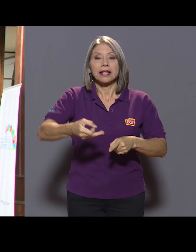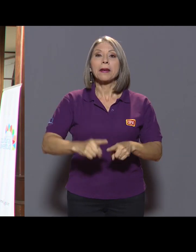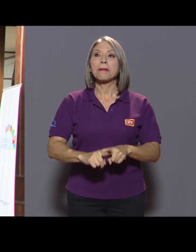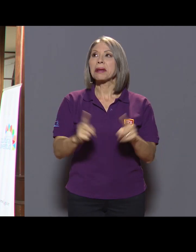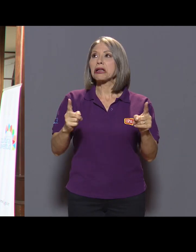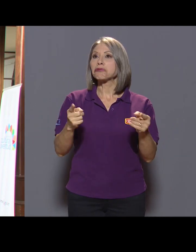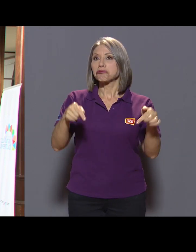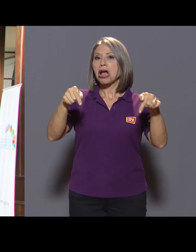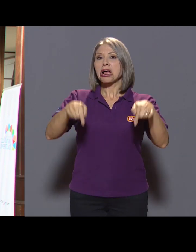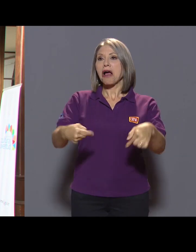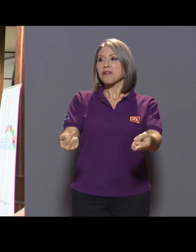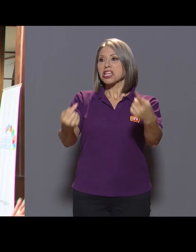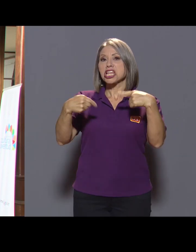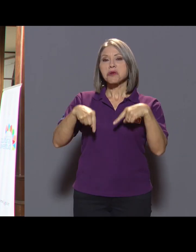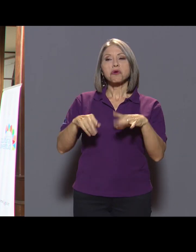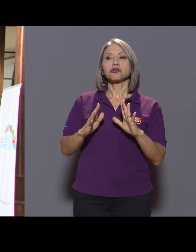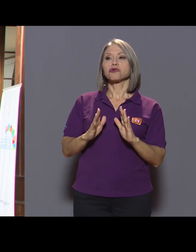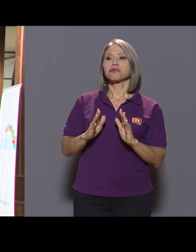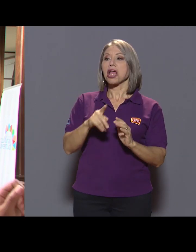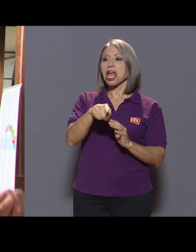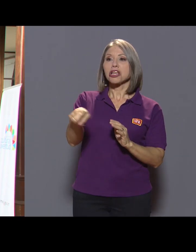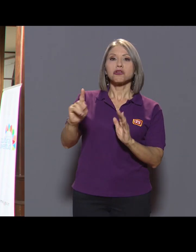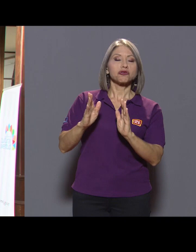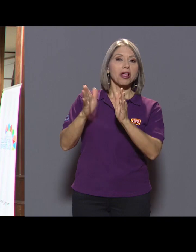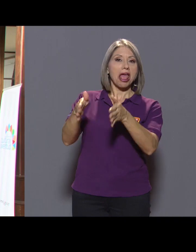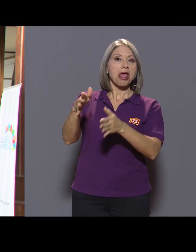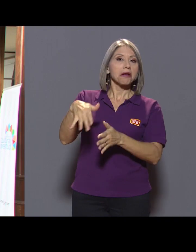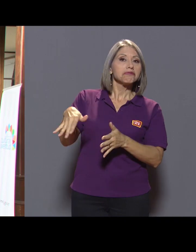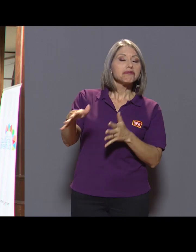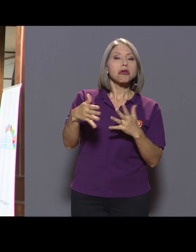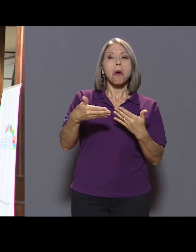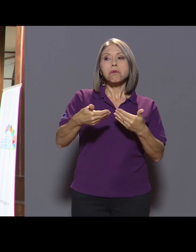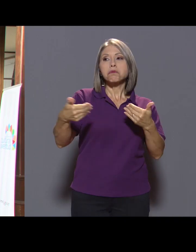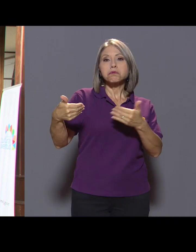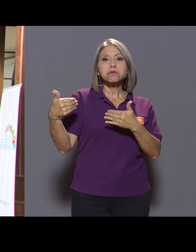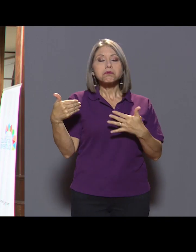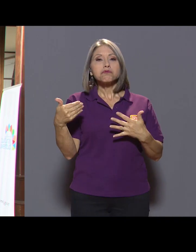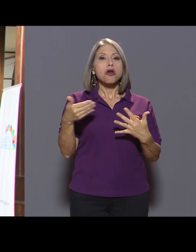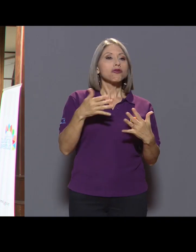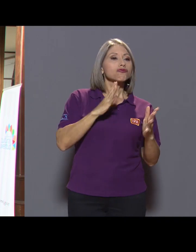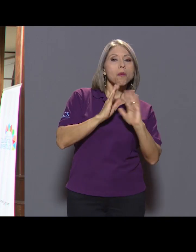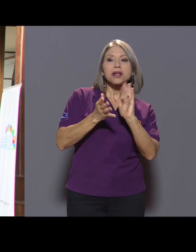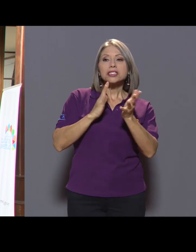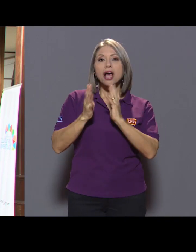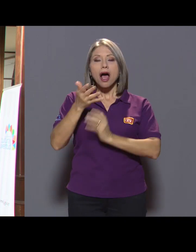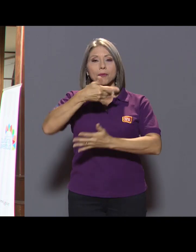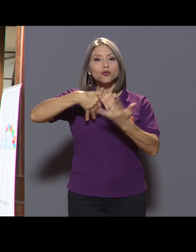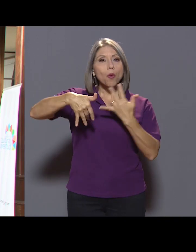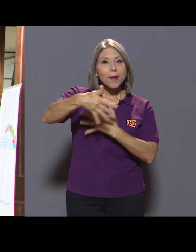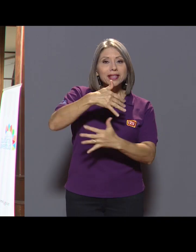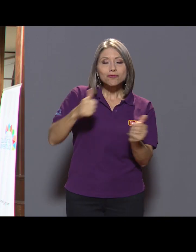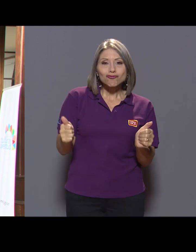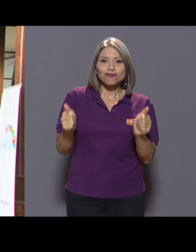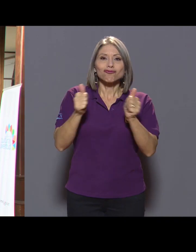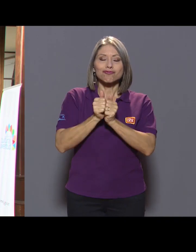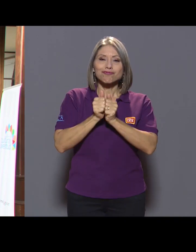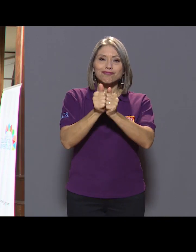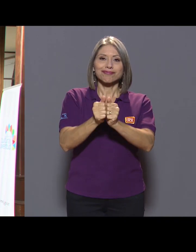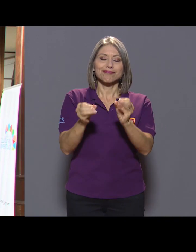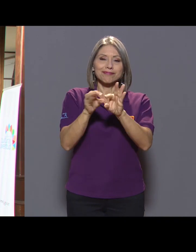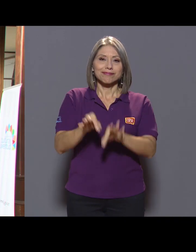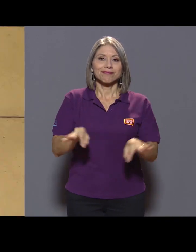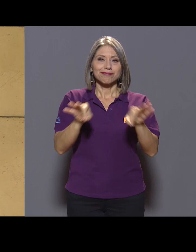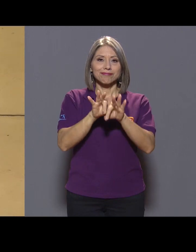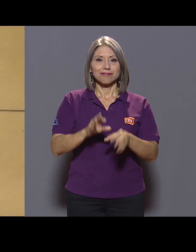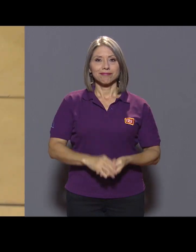venimos y como dice usted, los dejamos un ratito y conversamos, compartimos y vamos caminando juntos, que eso es lo más